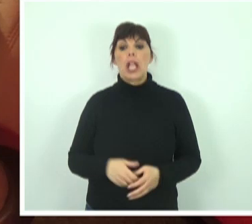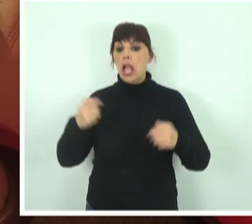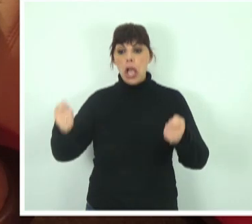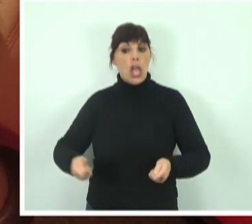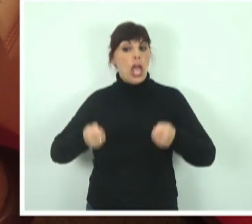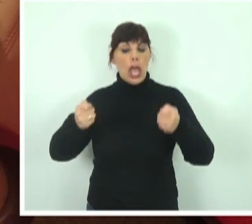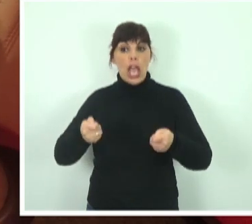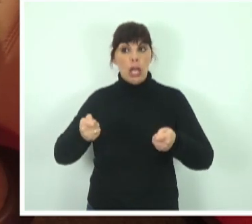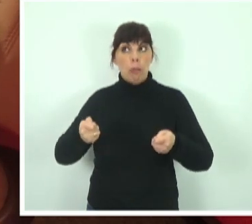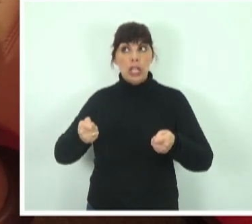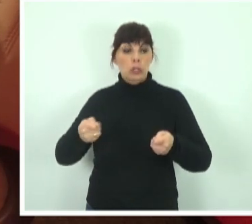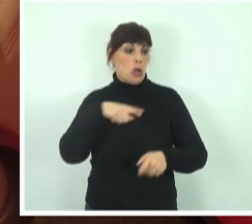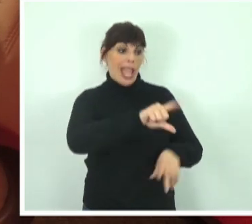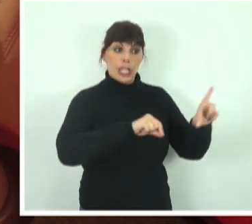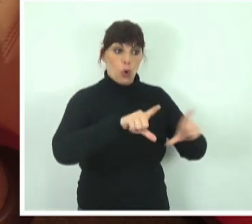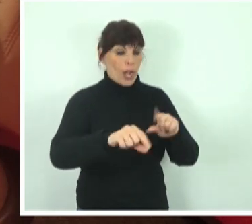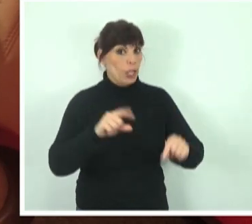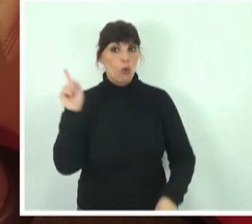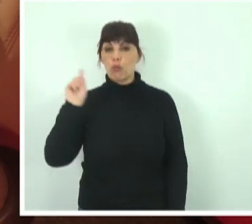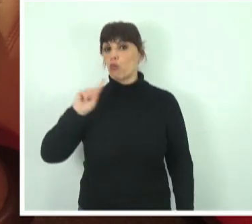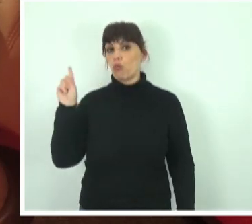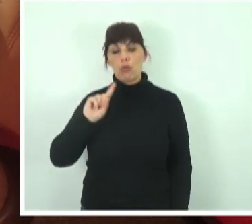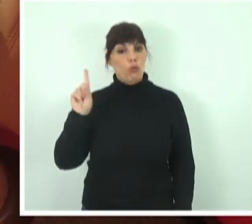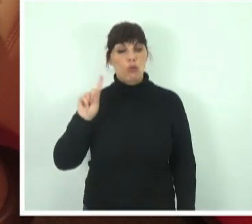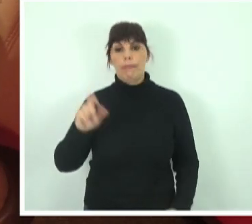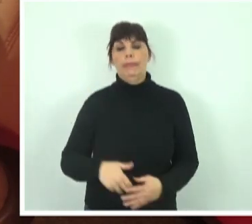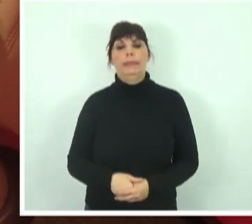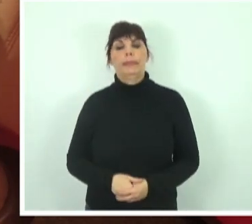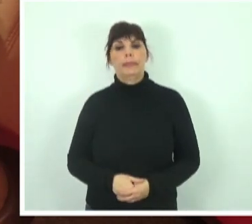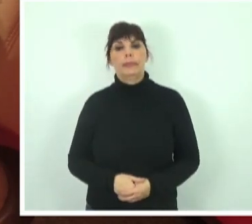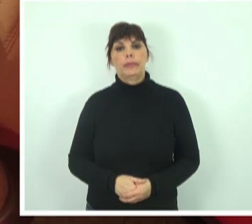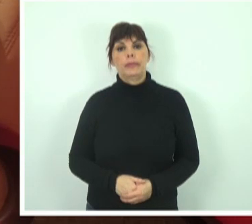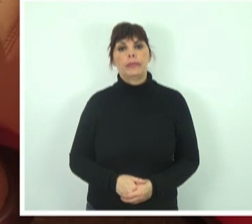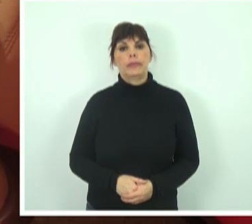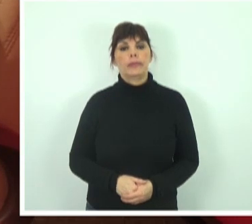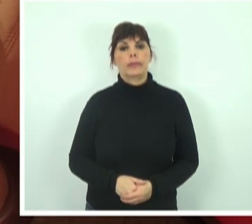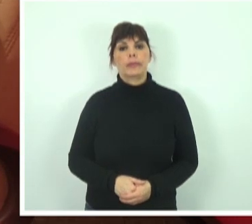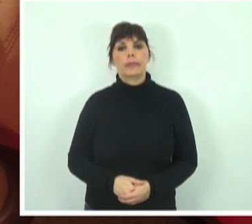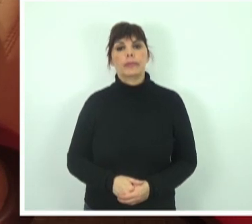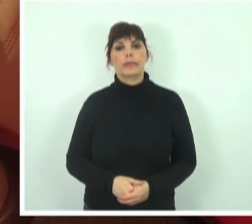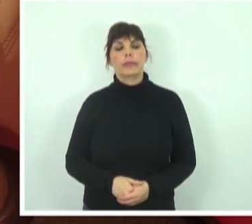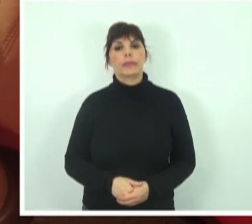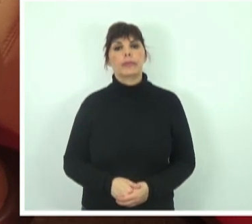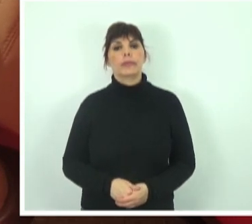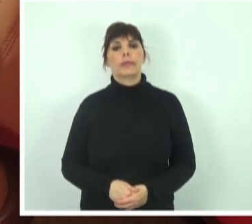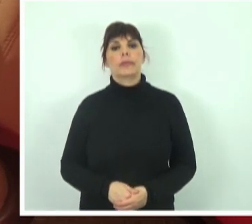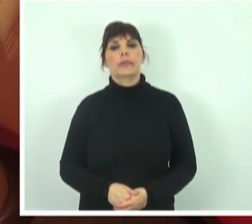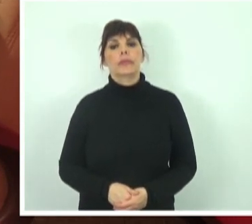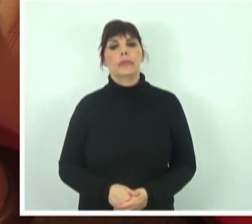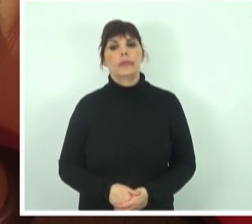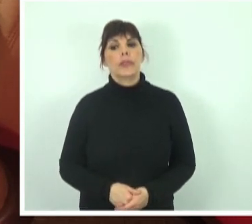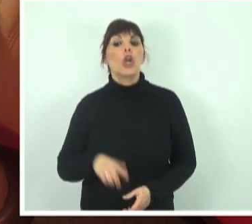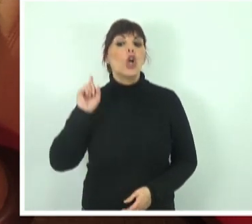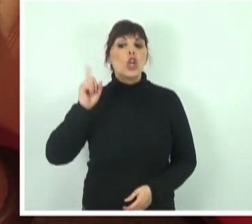No. ¿Puede ser que salga en algún sitio? Sí, puede ser. Pero solo apoya ya el llamado que